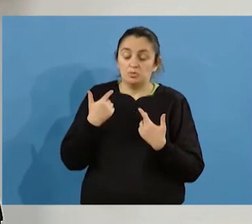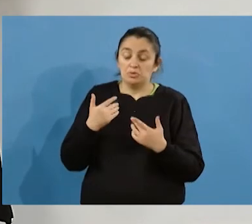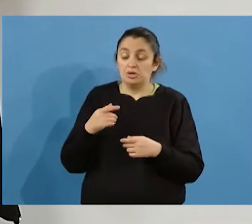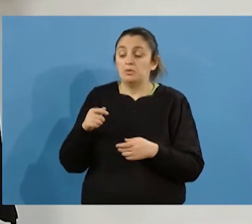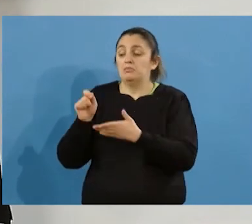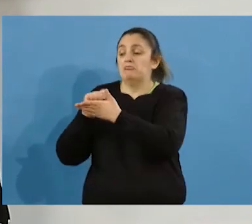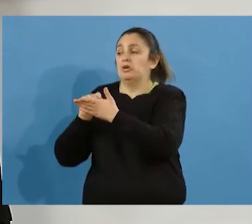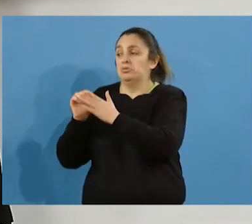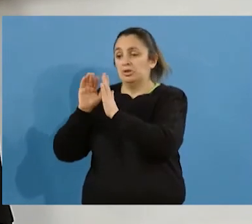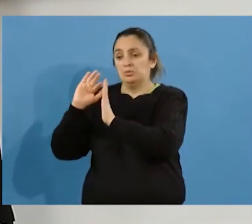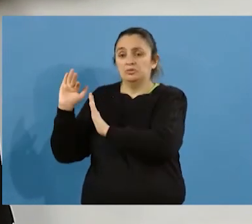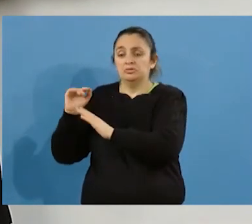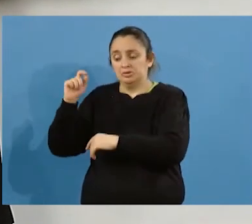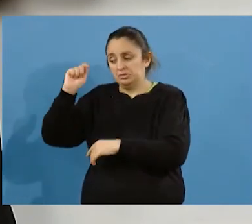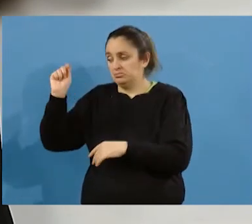cuenta